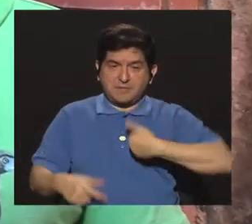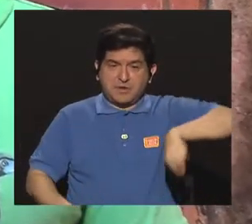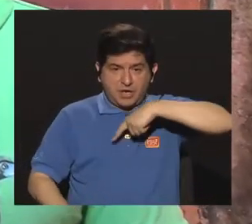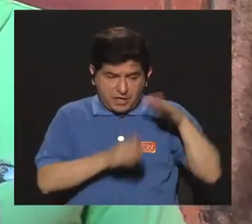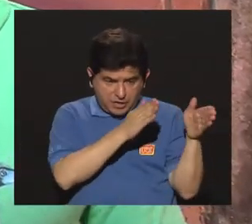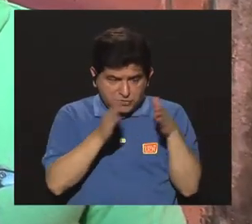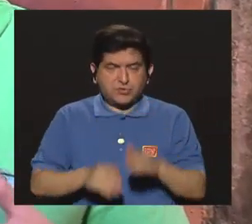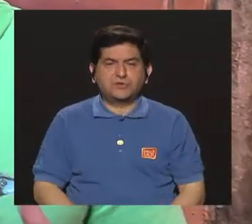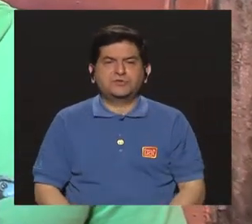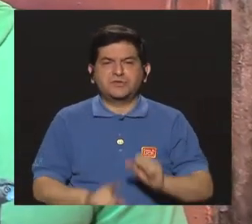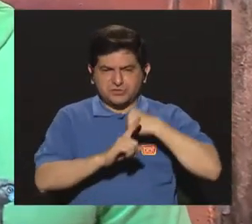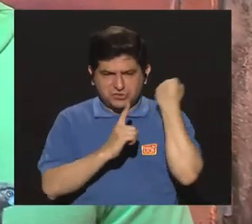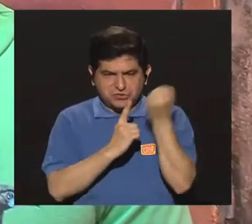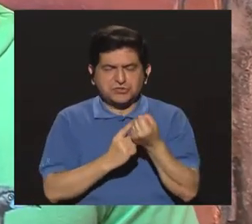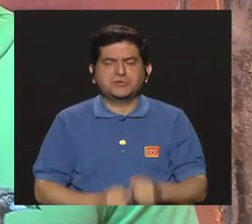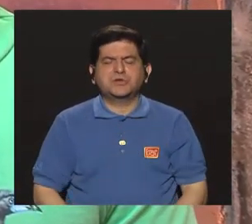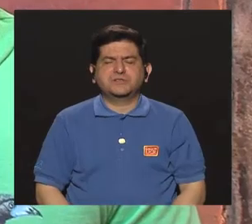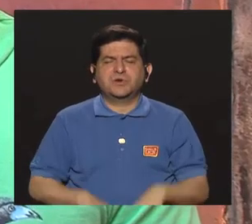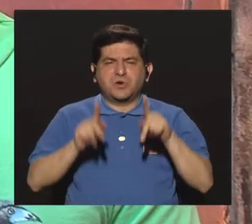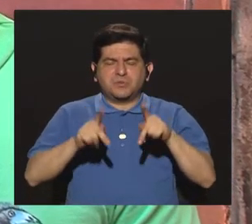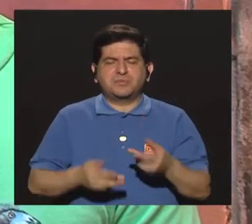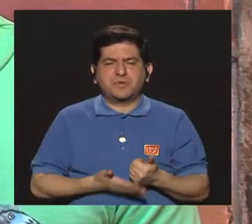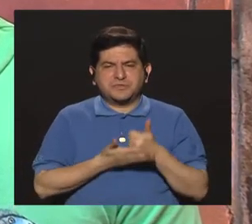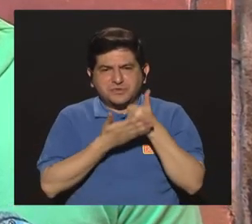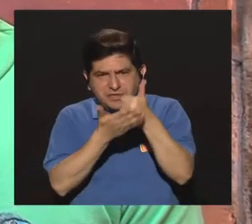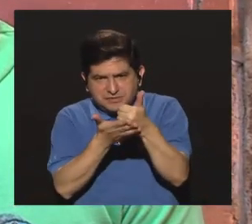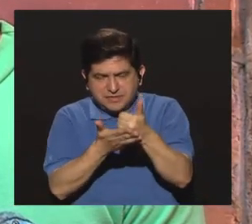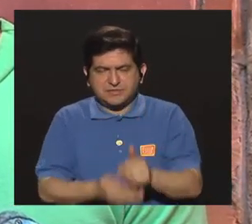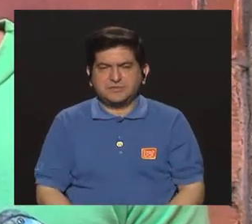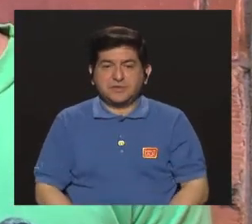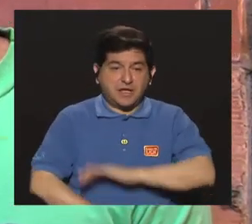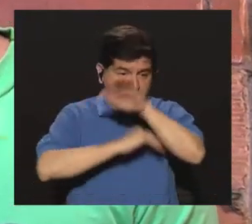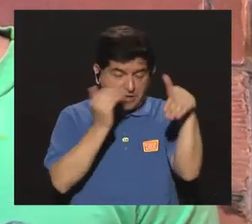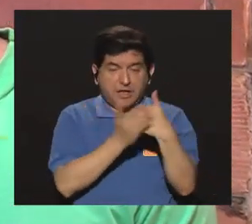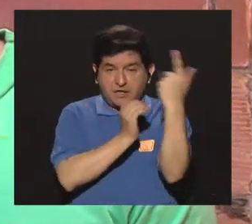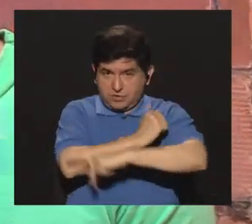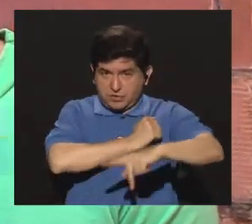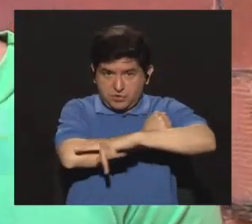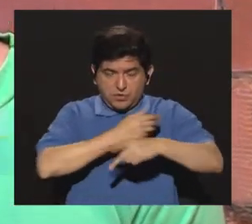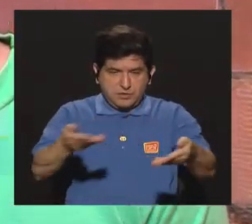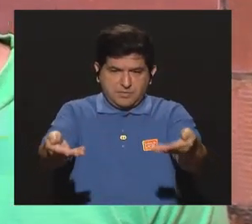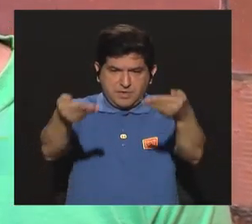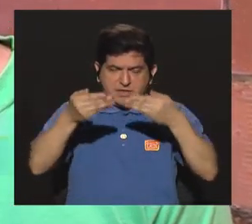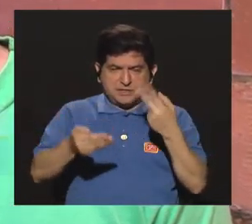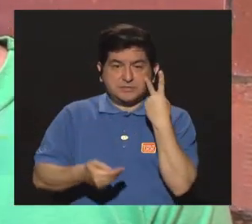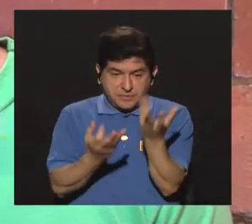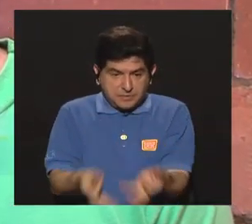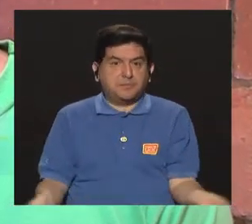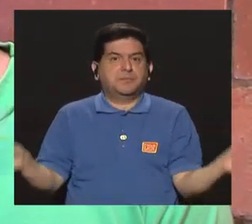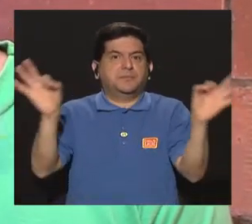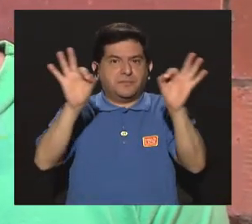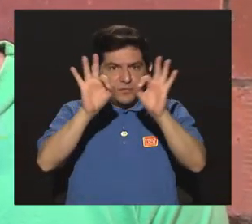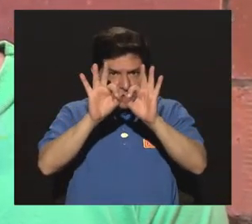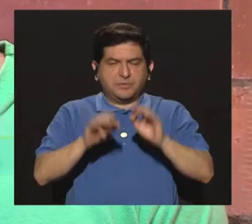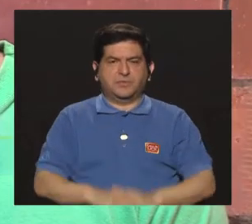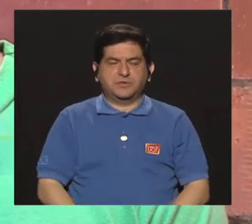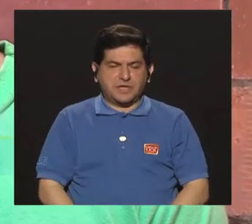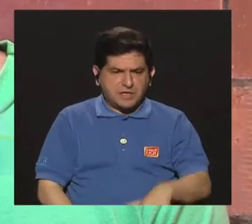especímenes que preparamos la mayoría vienen de contribuciones de personas a lo largo y ancho de todo el país que han visto la importancia